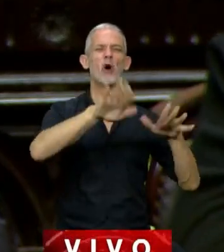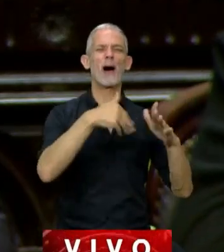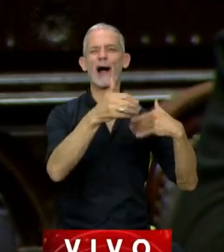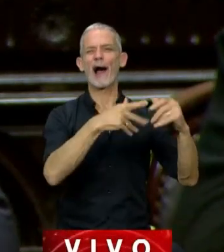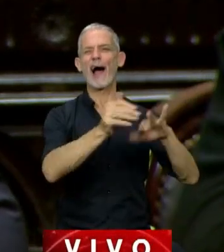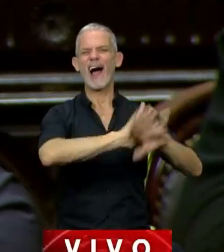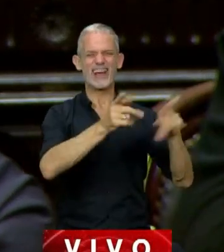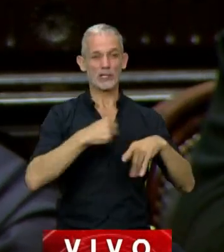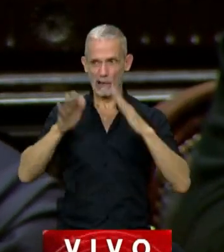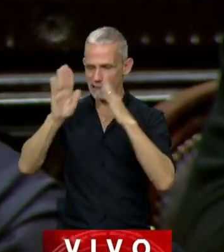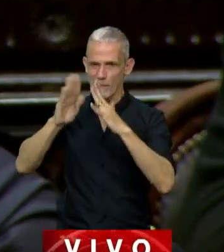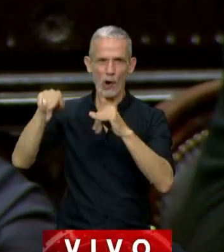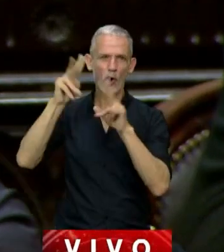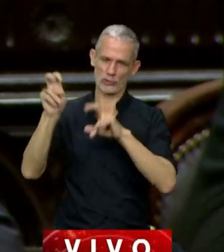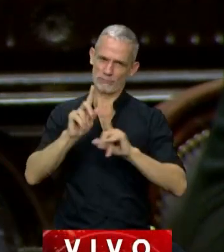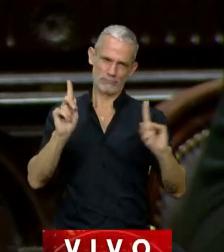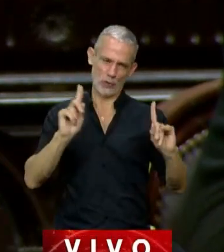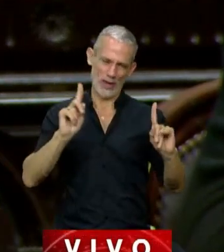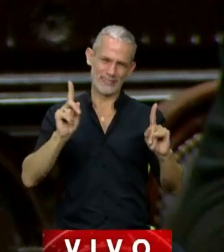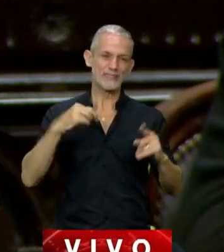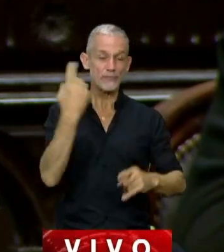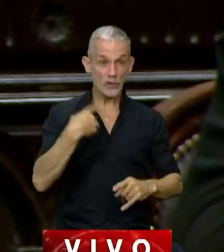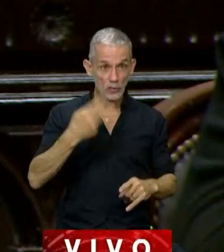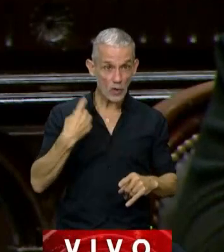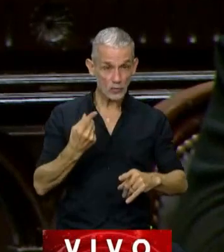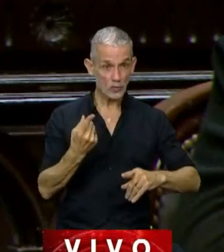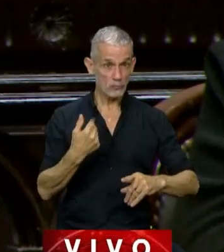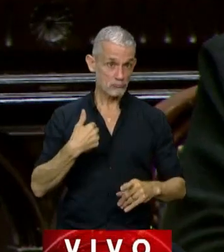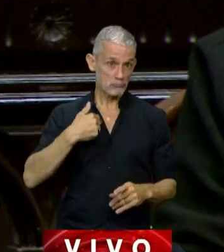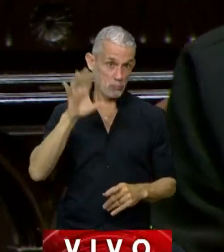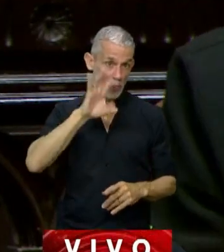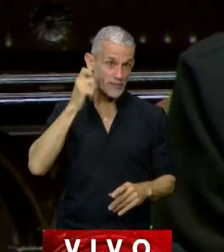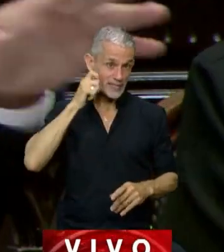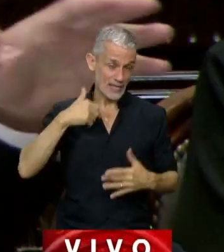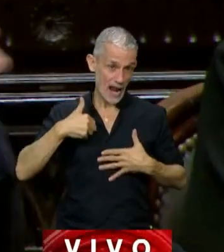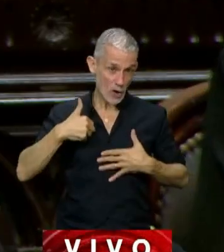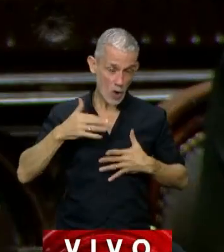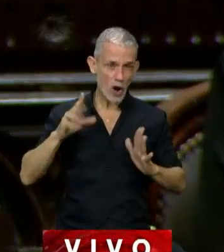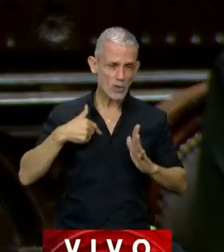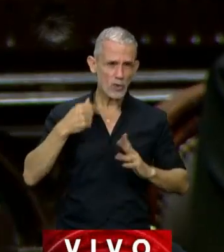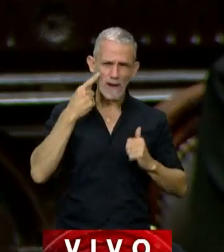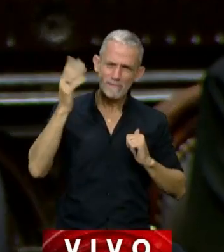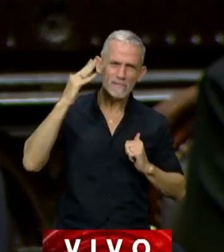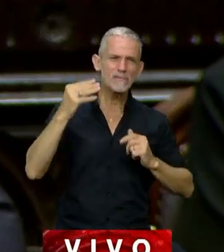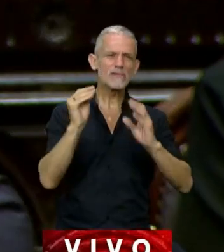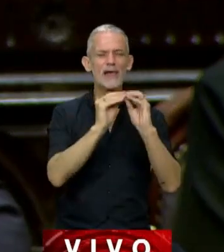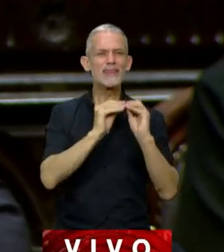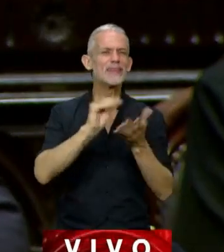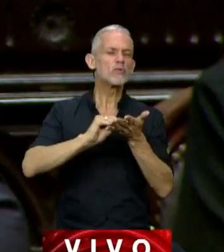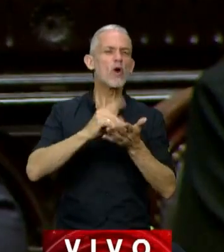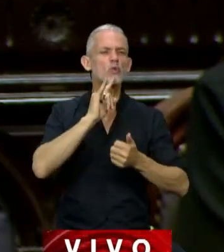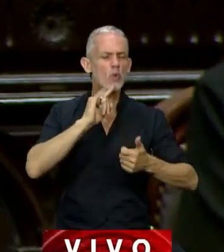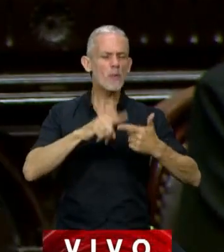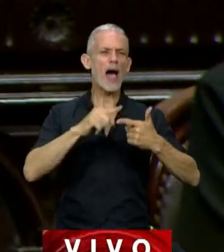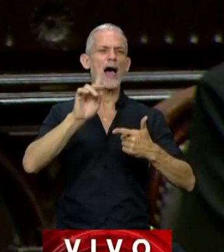y ocuparse de los otros temas. Me parece que nosotros, por lo menos en nuestra provincia, y lo he escuchado al diputado de